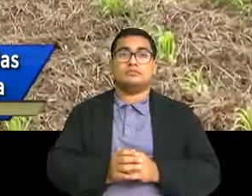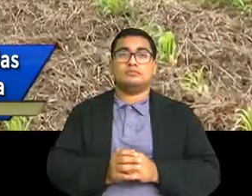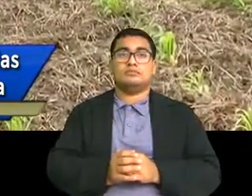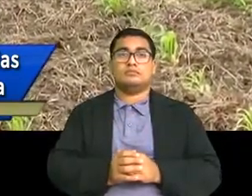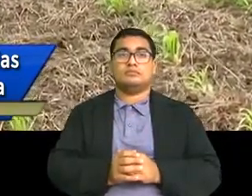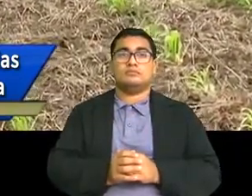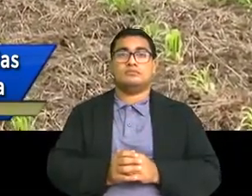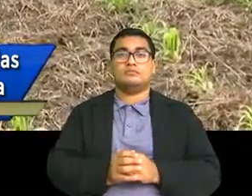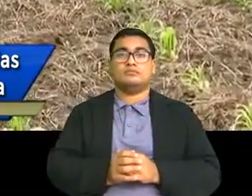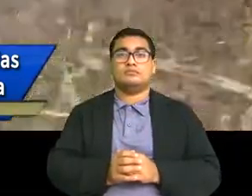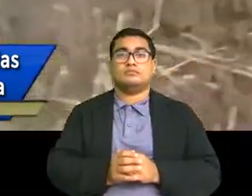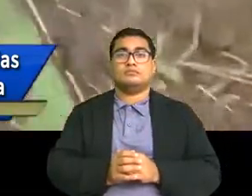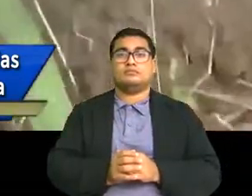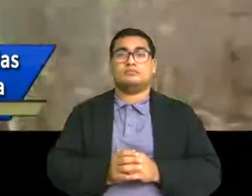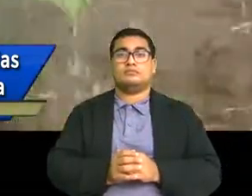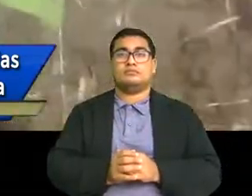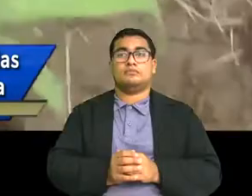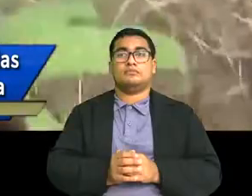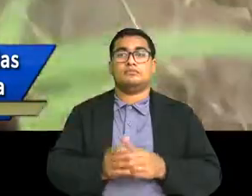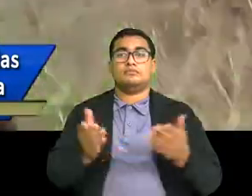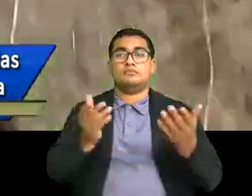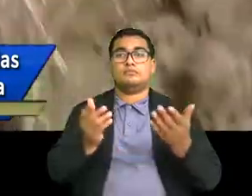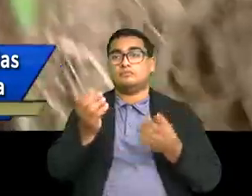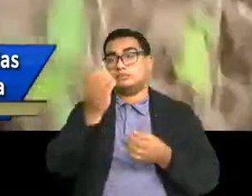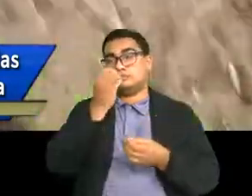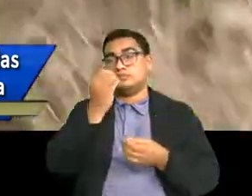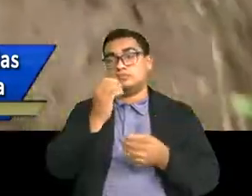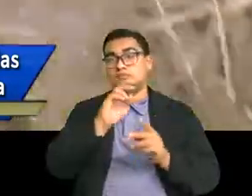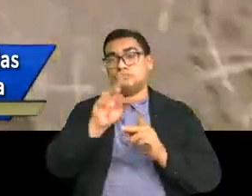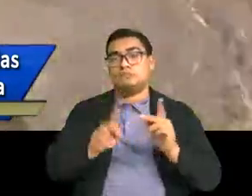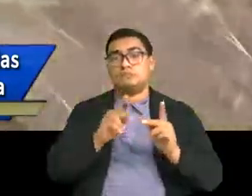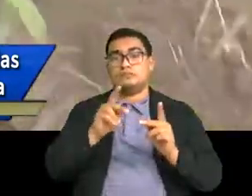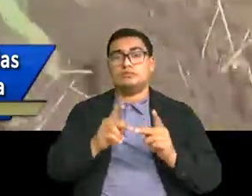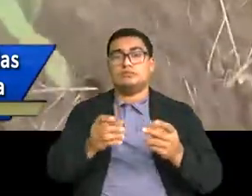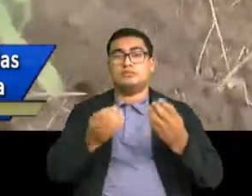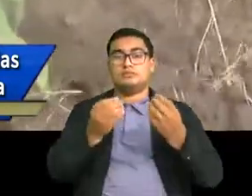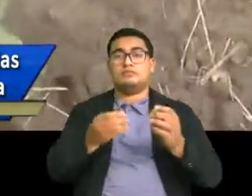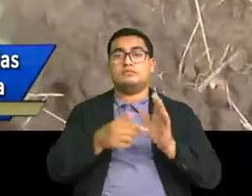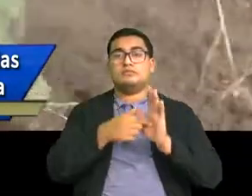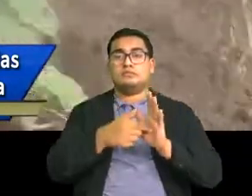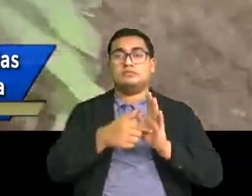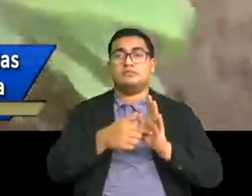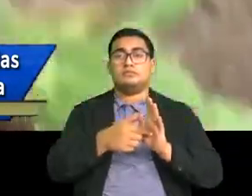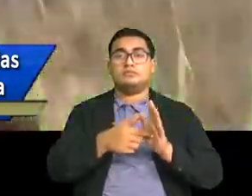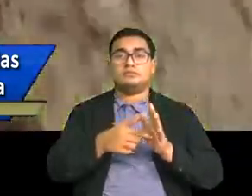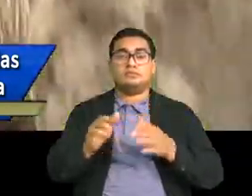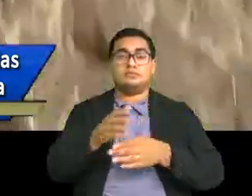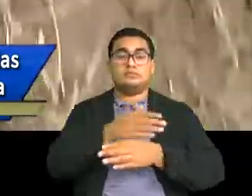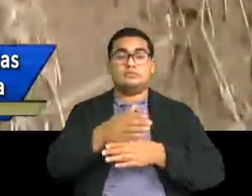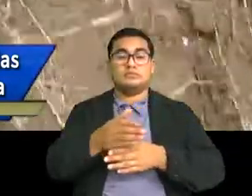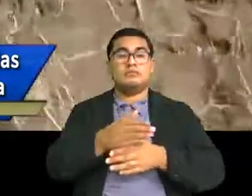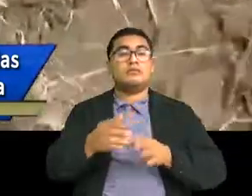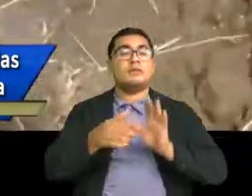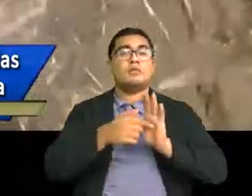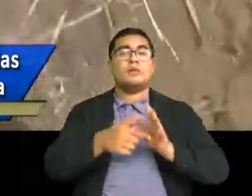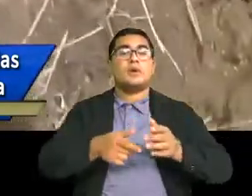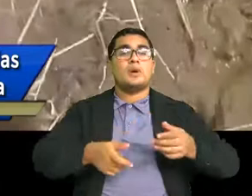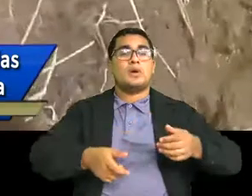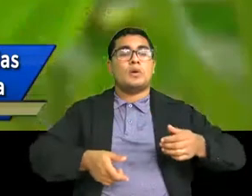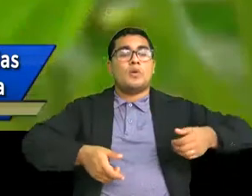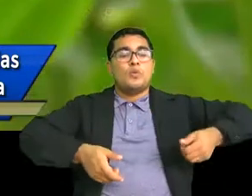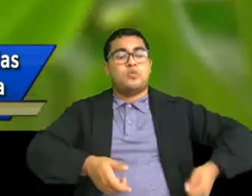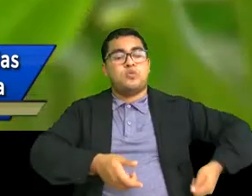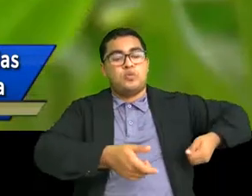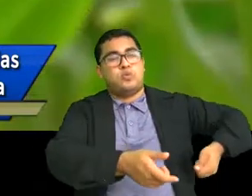paralelamente así en la calidad del alimento en muchos casos pues quedan residuos de estos productos en el alimento que nosotros producimos